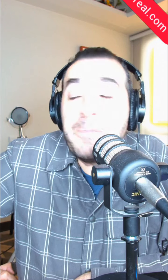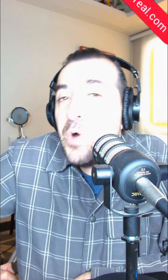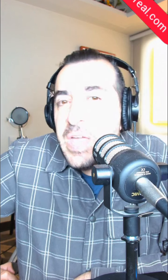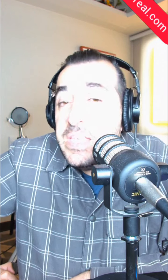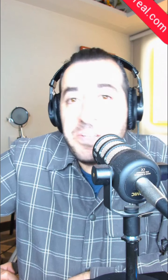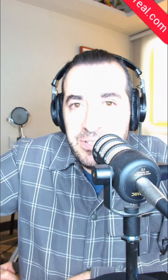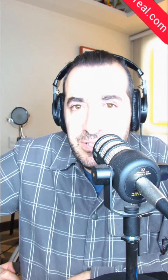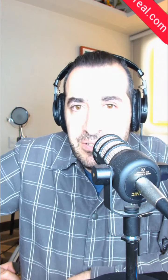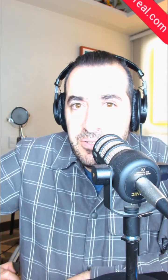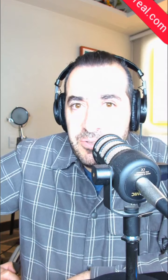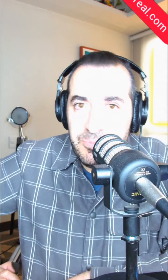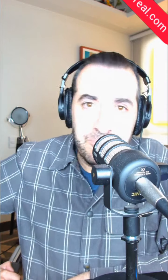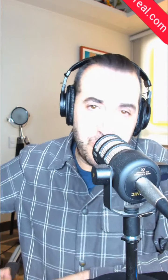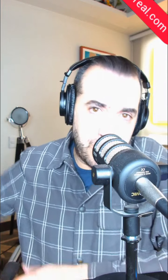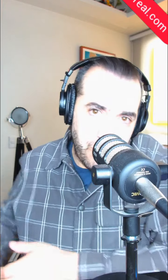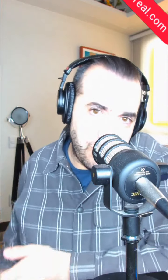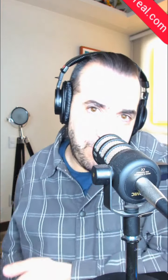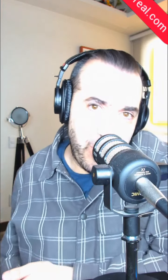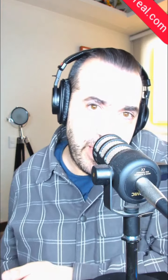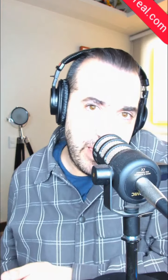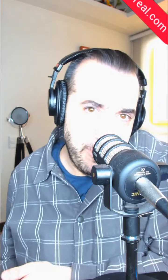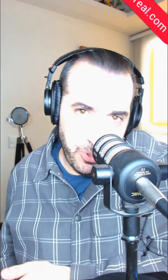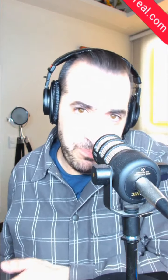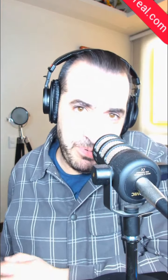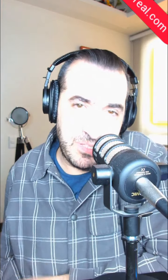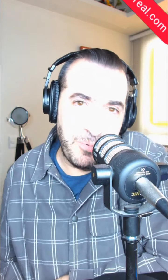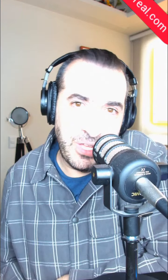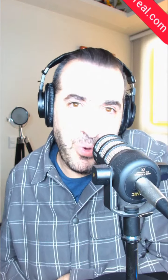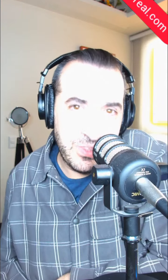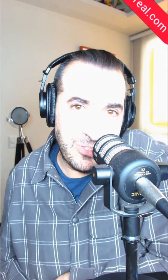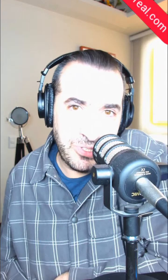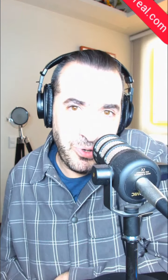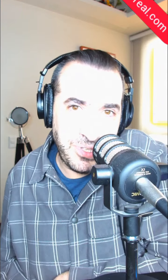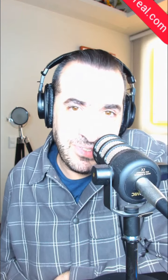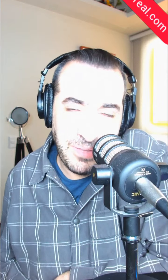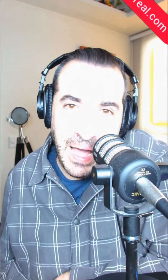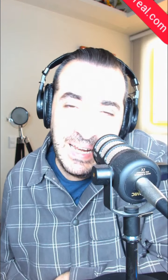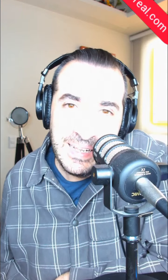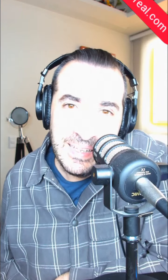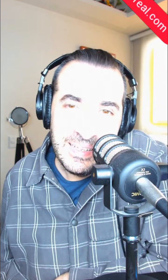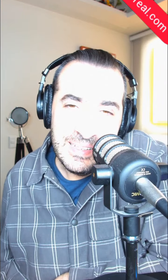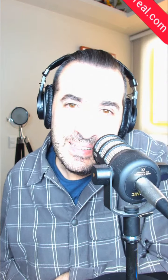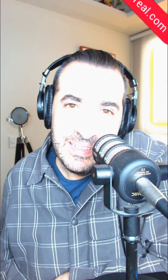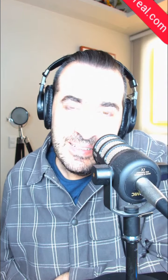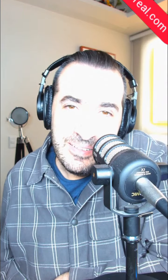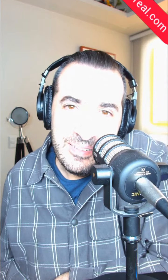Porque se puede ir. Pues entonces, si se puede ir, por principio de cuentas, ¿lo escogiste mal?